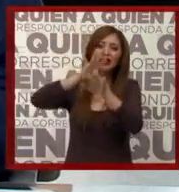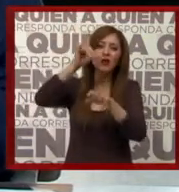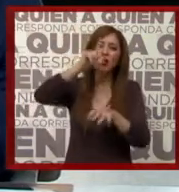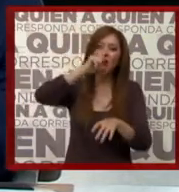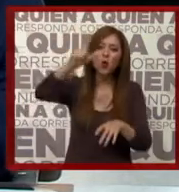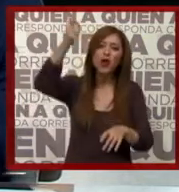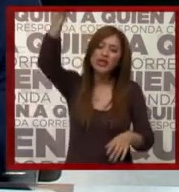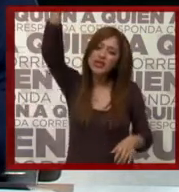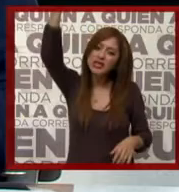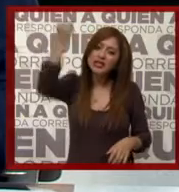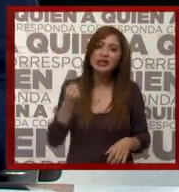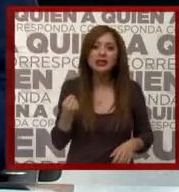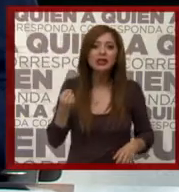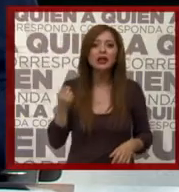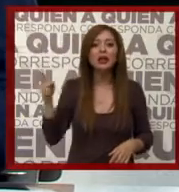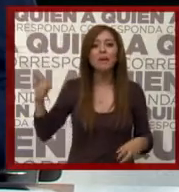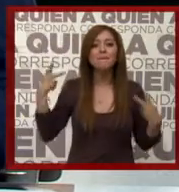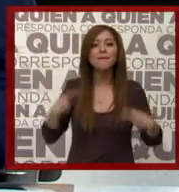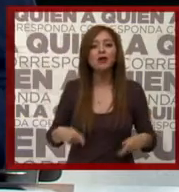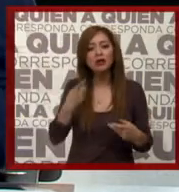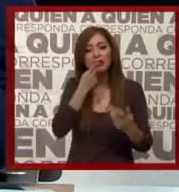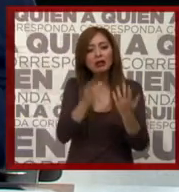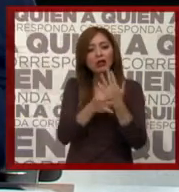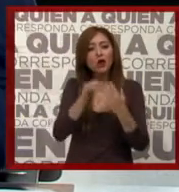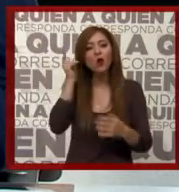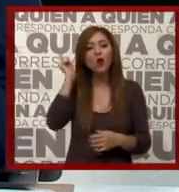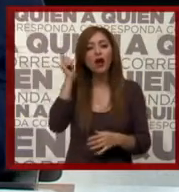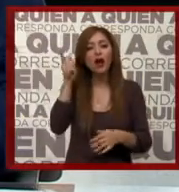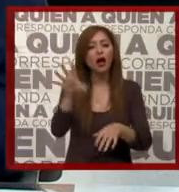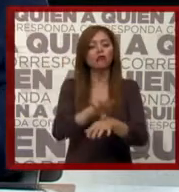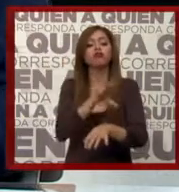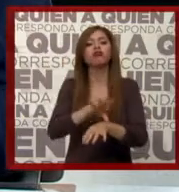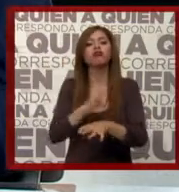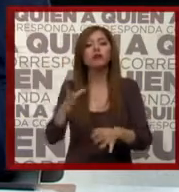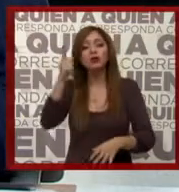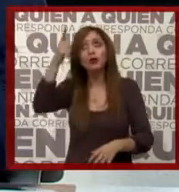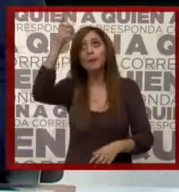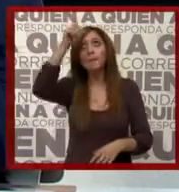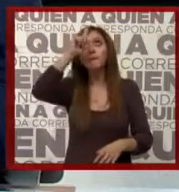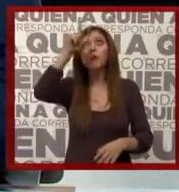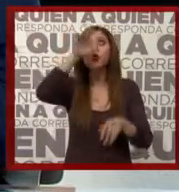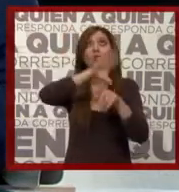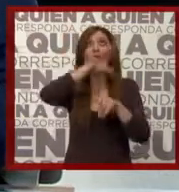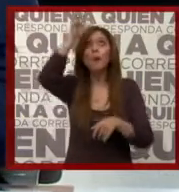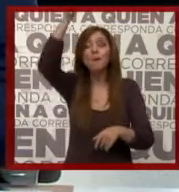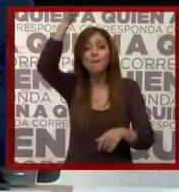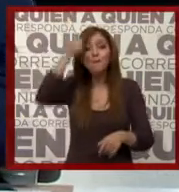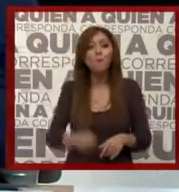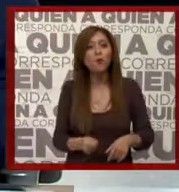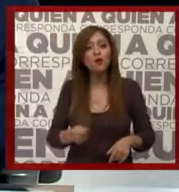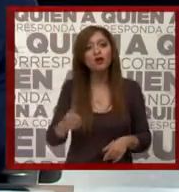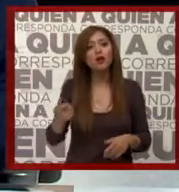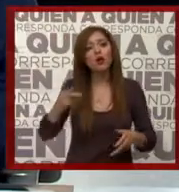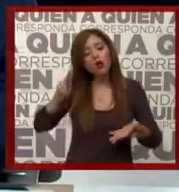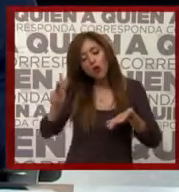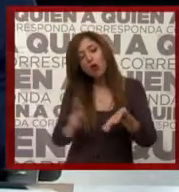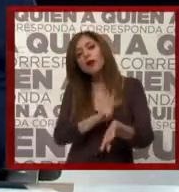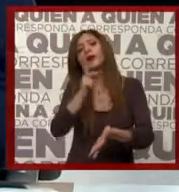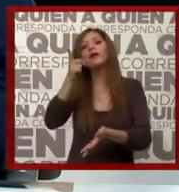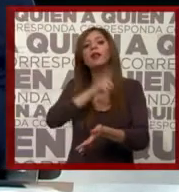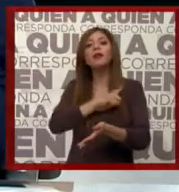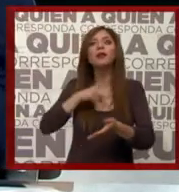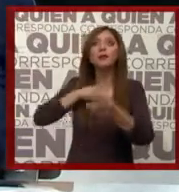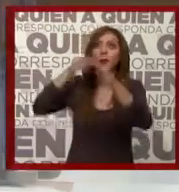luz, que el casero pide que se hayan dado un toque mínimo, y jalan el cable que se sale. Hay que volverlo